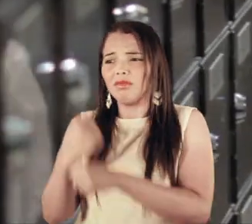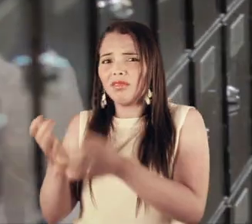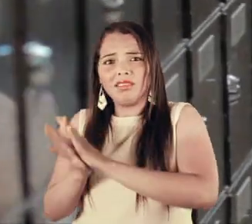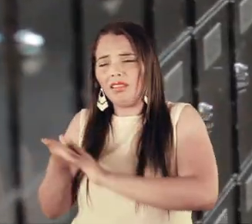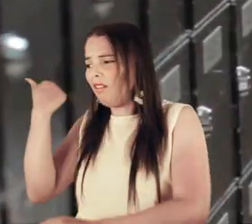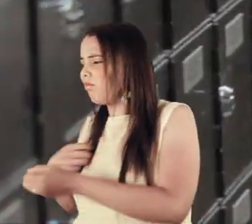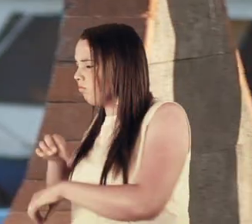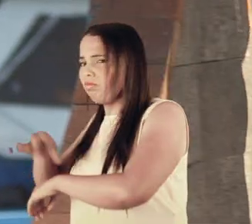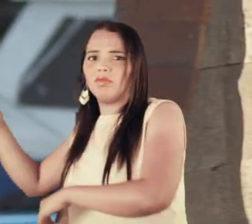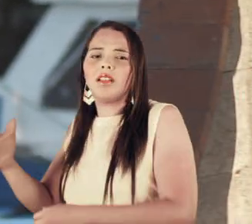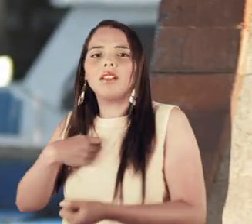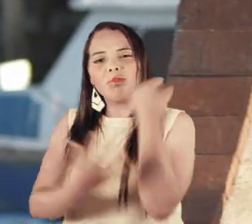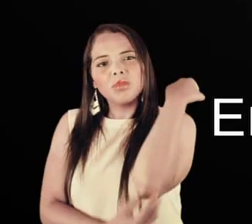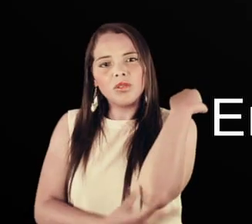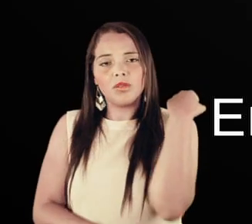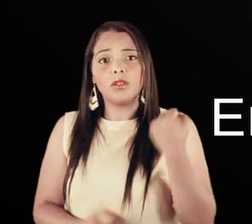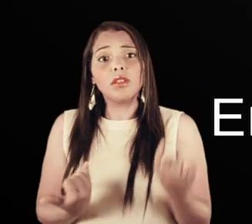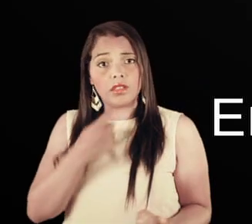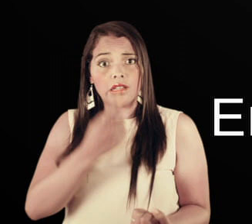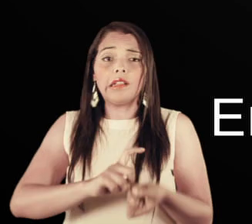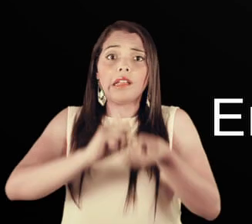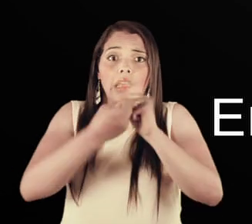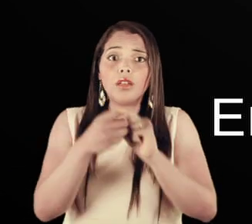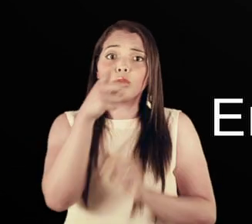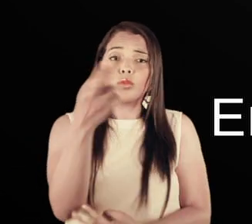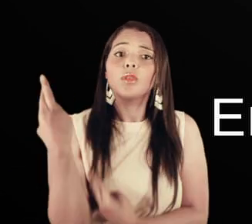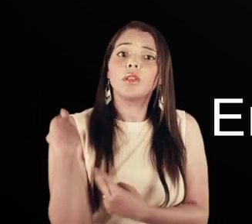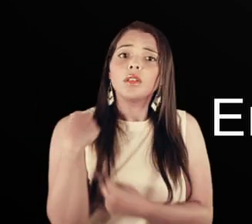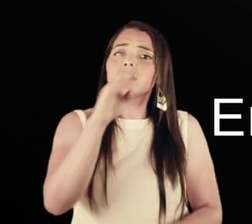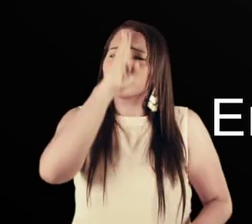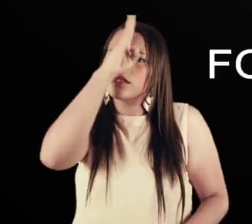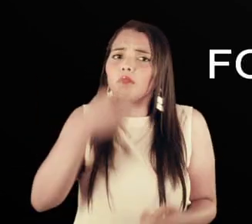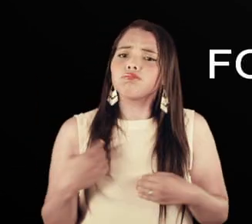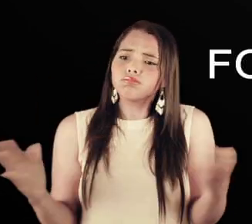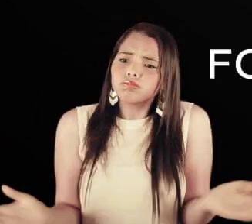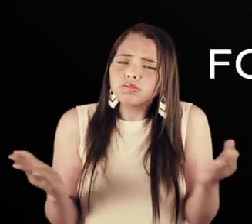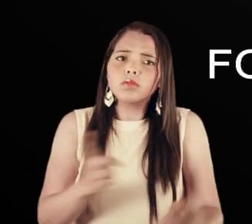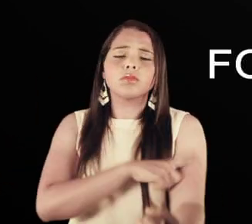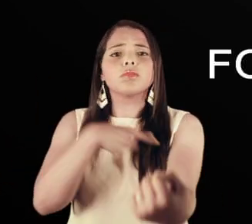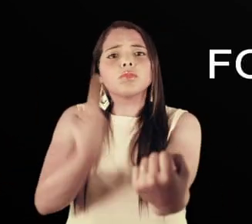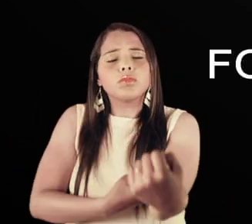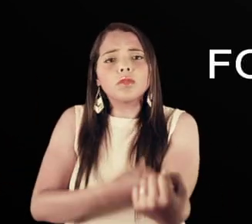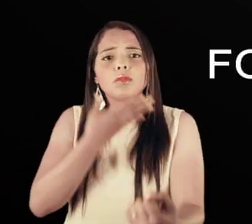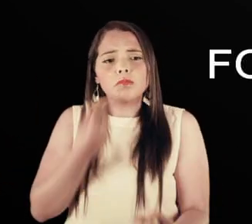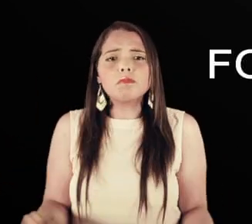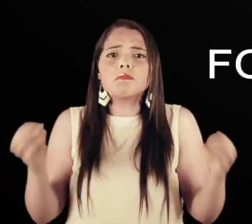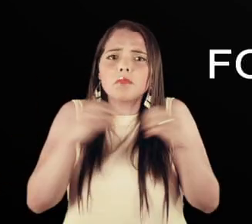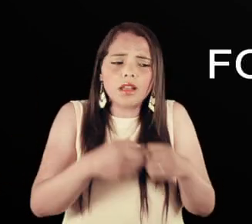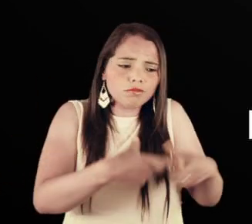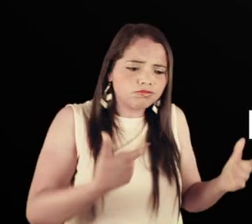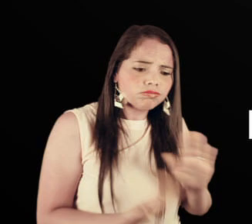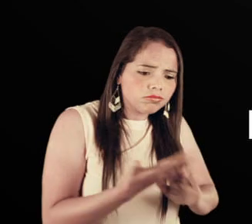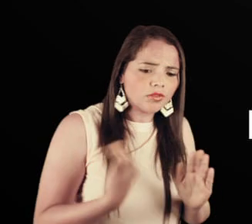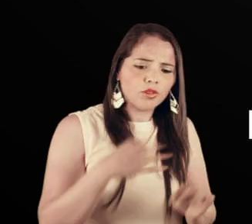las instituciones de justicia y de seguridad. El cambio responsable es seguir fortaleciéndolas y equipándolas para